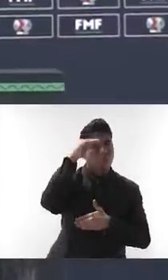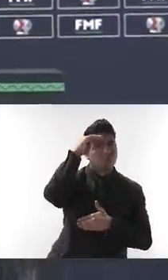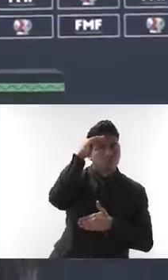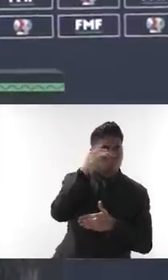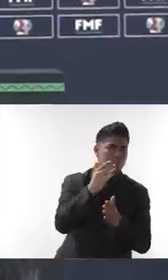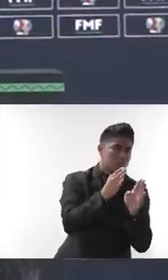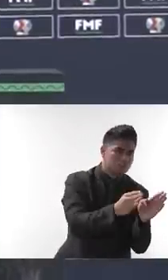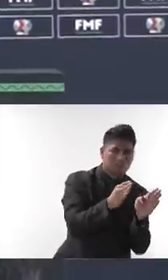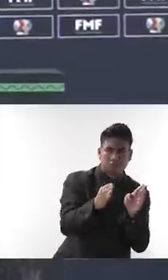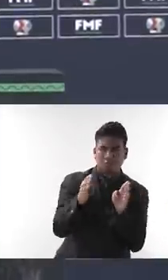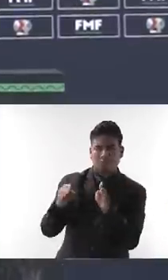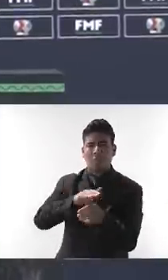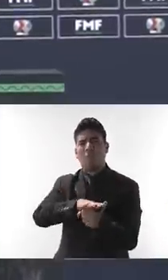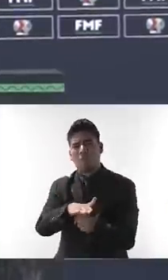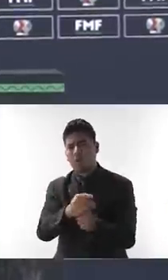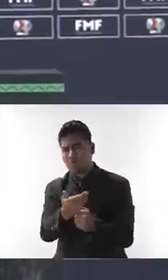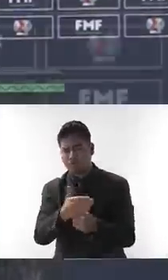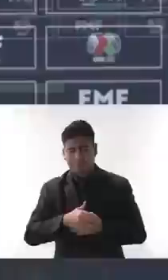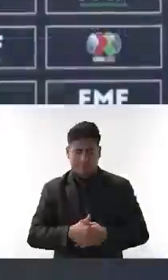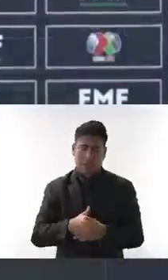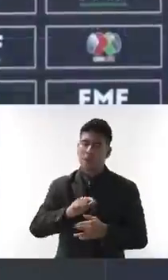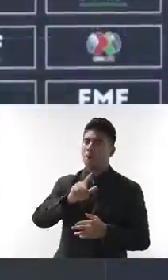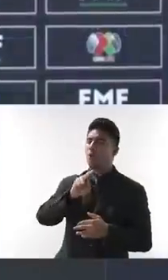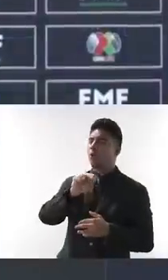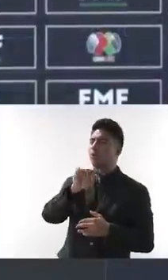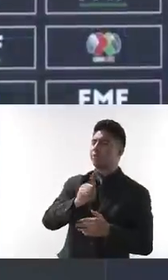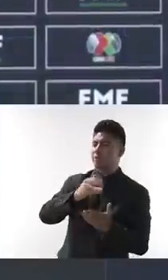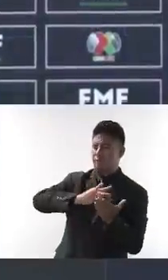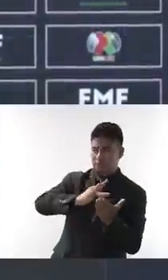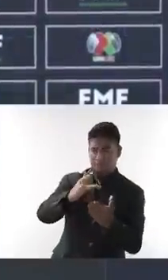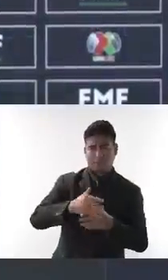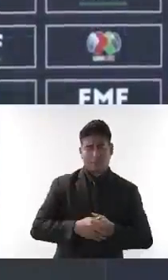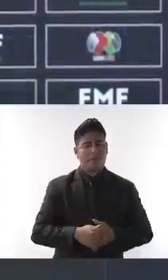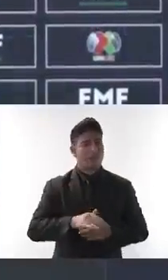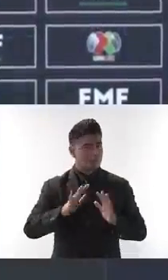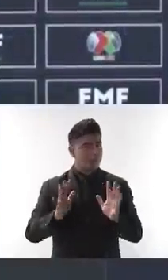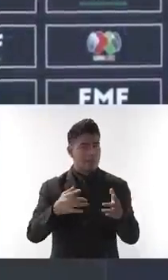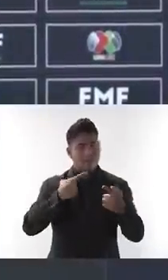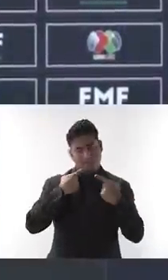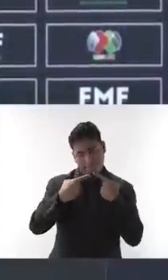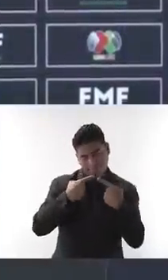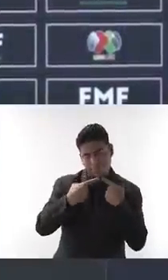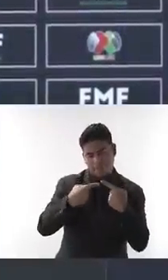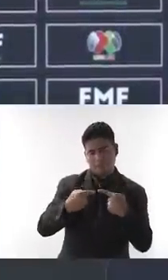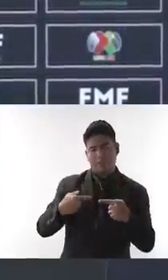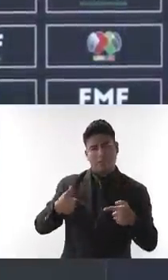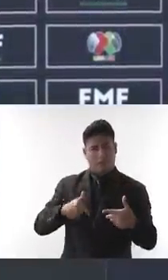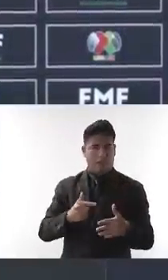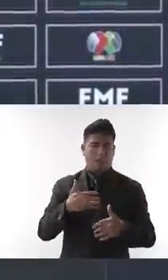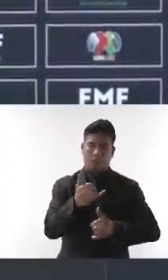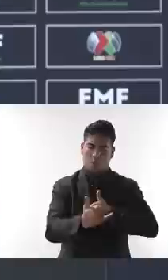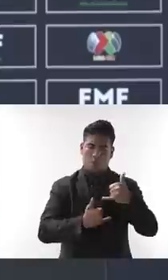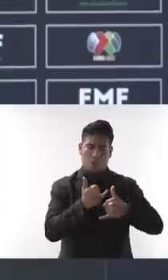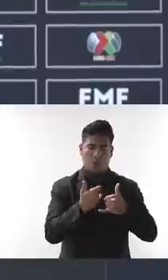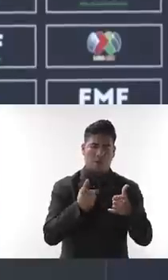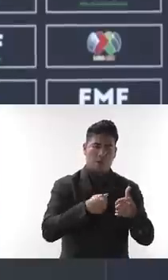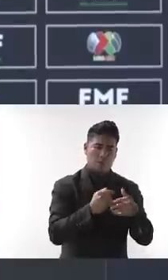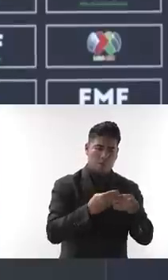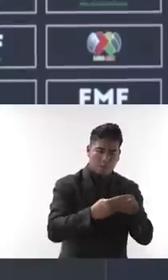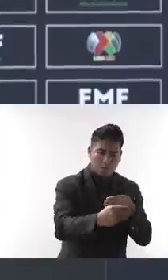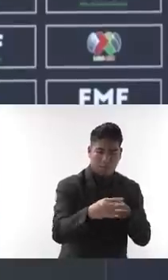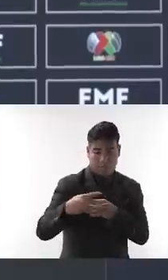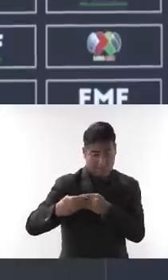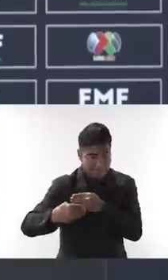Gracias, Luis. Pues mira, se ha discutido mucho respecto de los torneos largos y cortos, y creo que esta